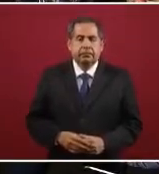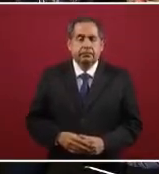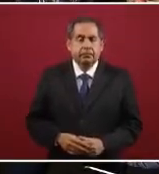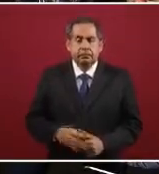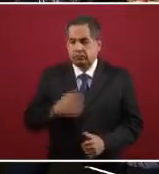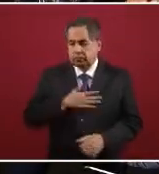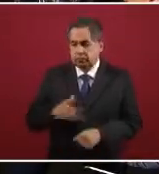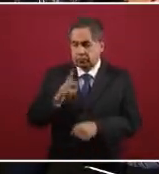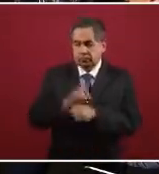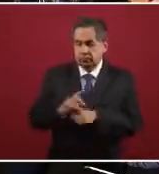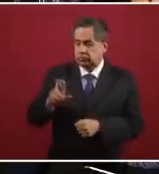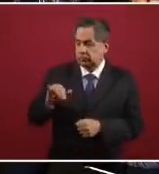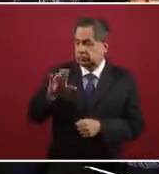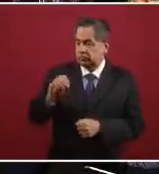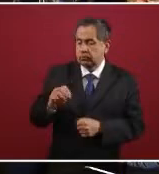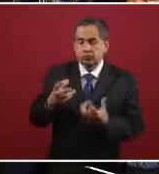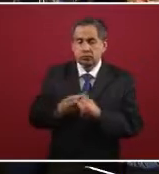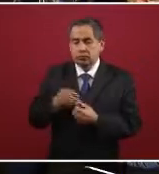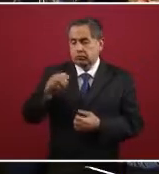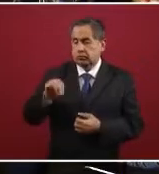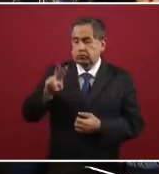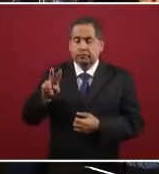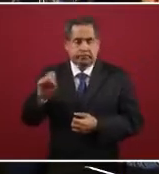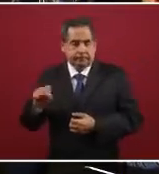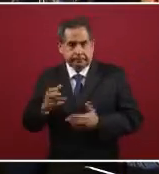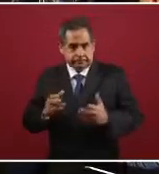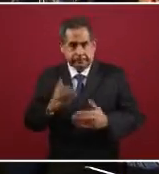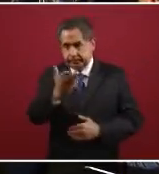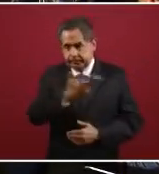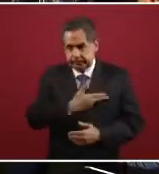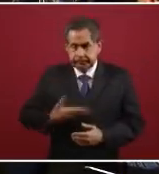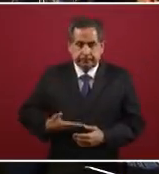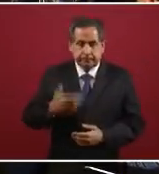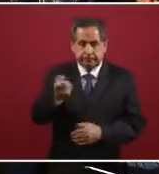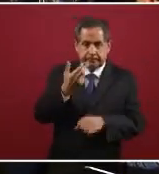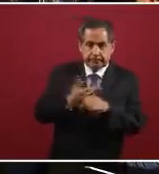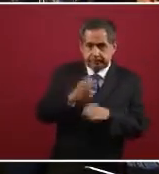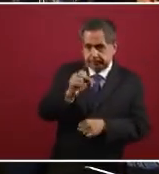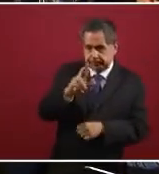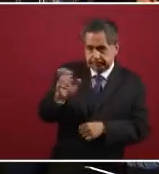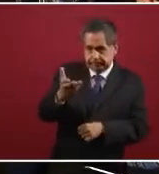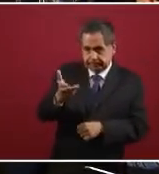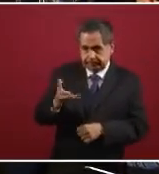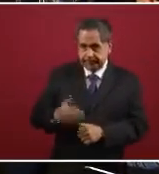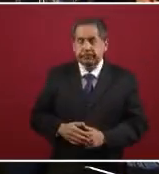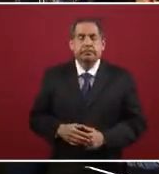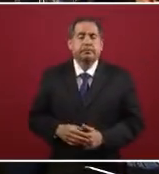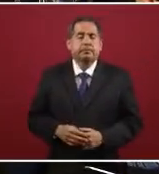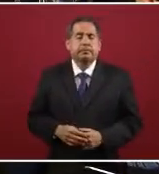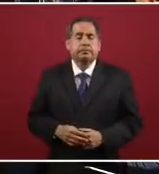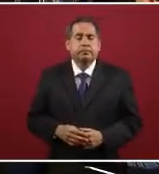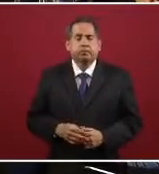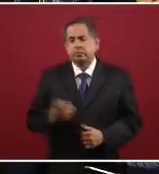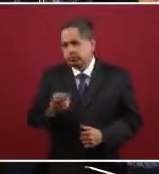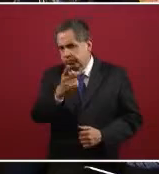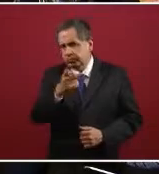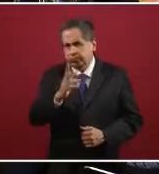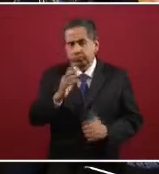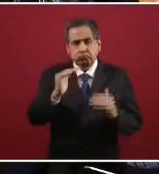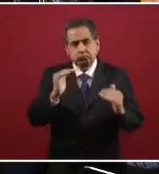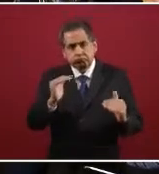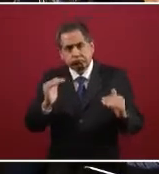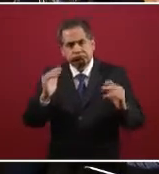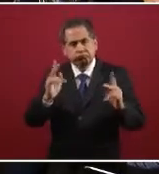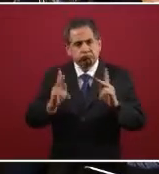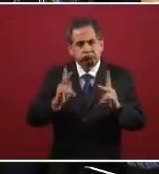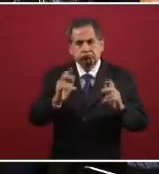Muy buenos días, Rocío Méndez, Noticias MBS. Presidente, canciller, ¿han tenido conversaciones de alto nivel, incluso